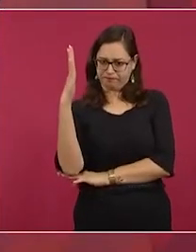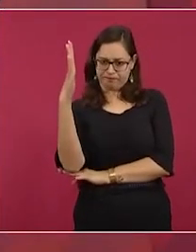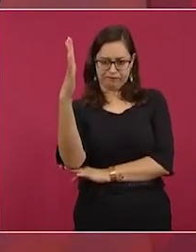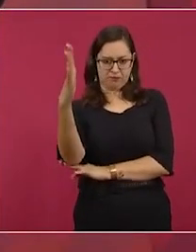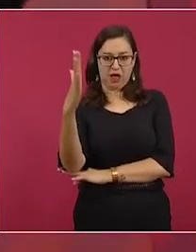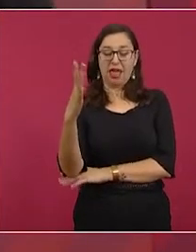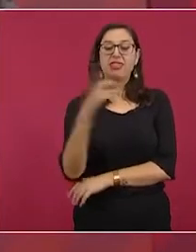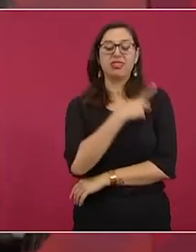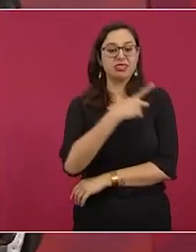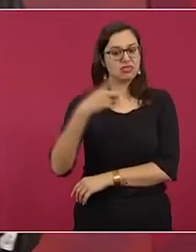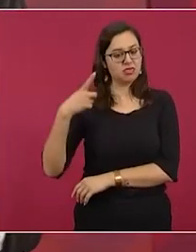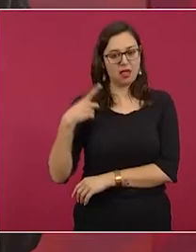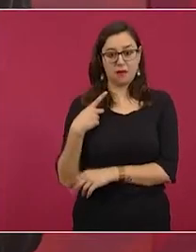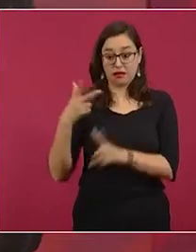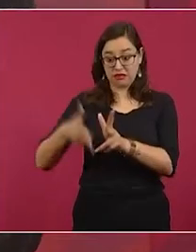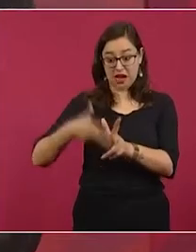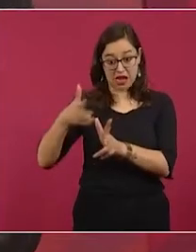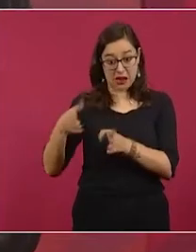toda